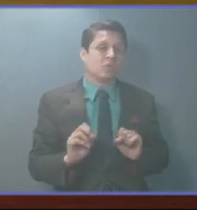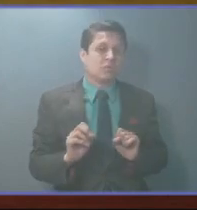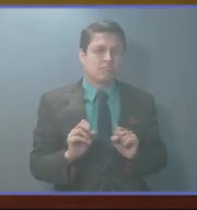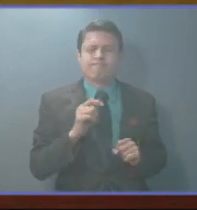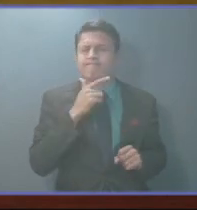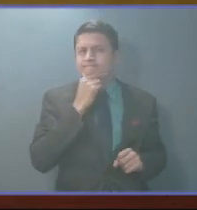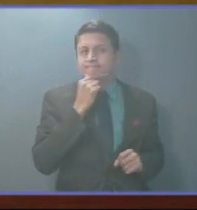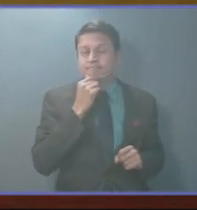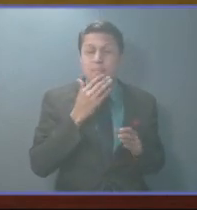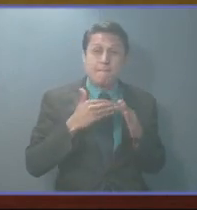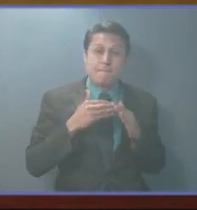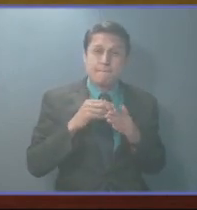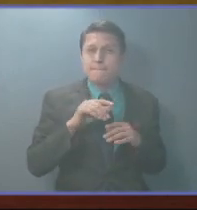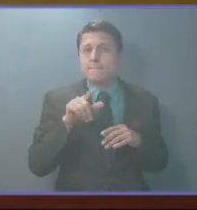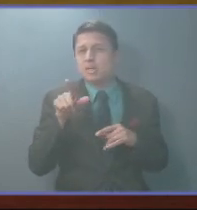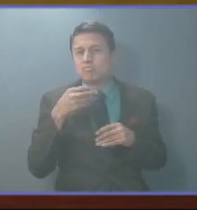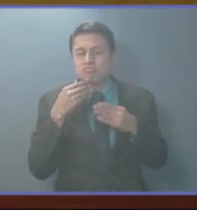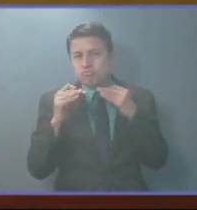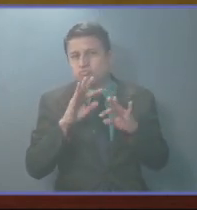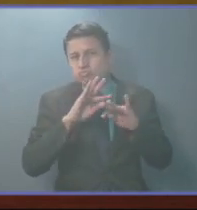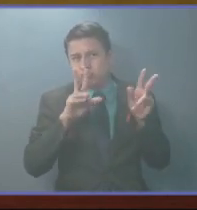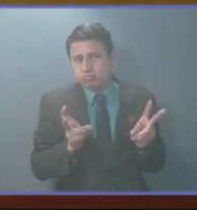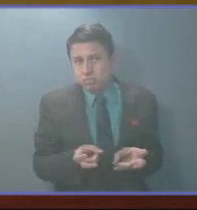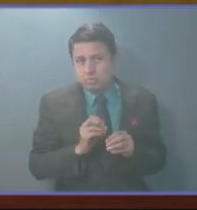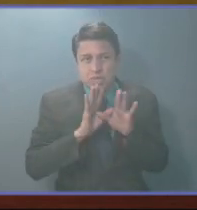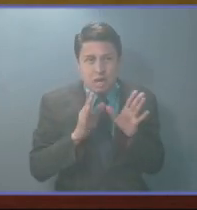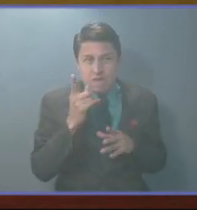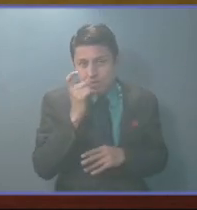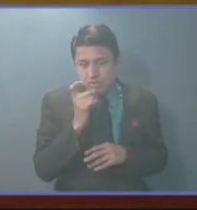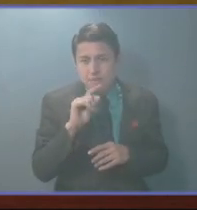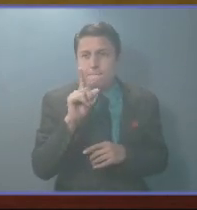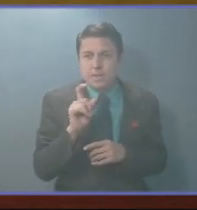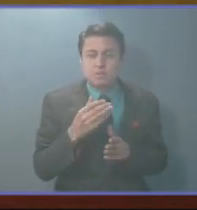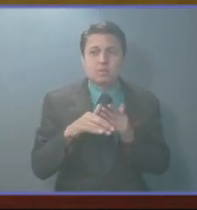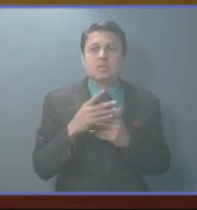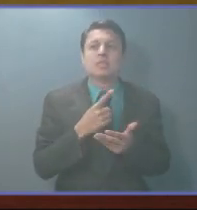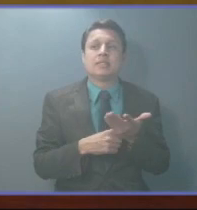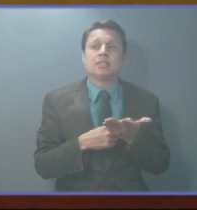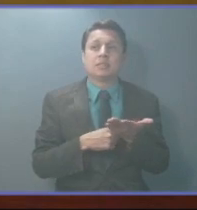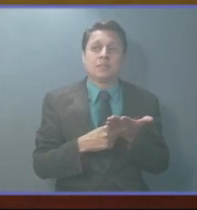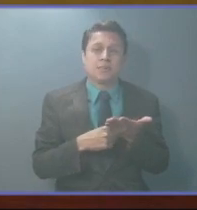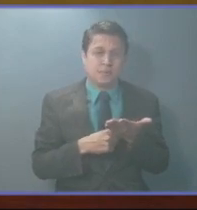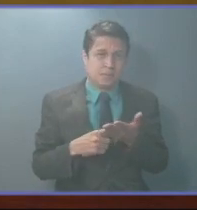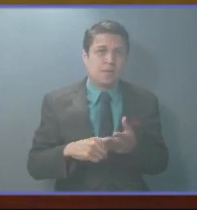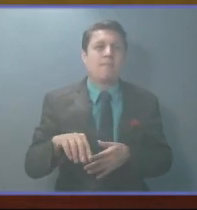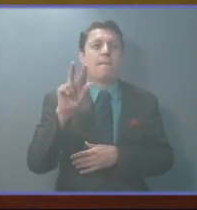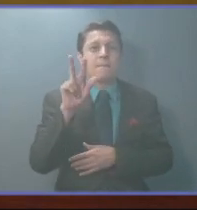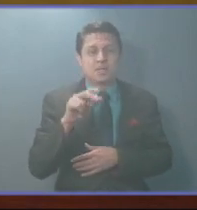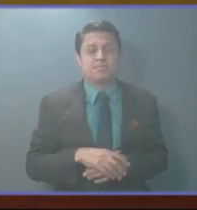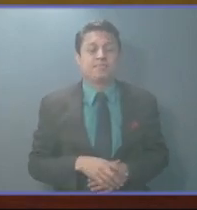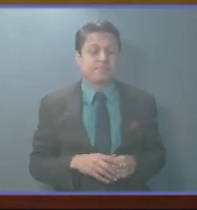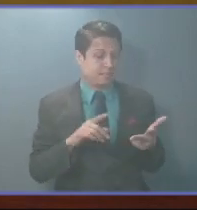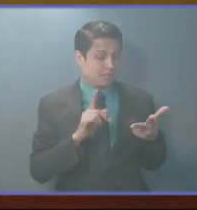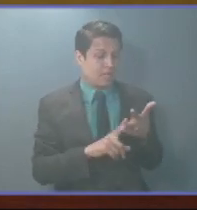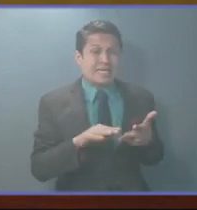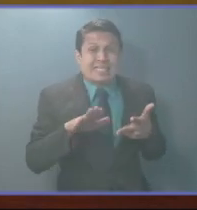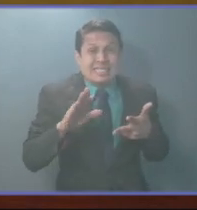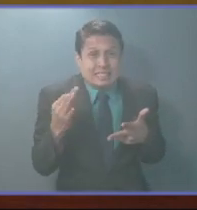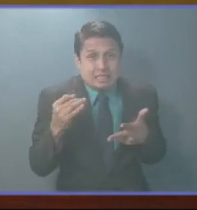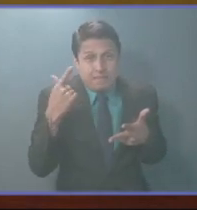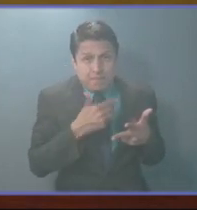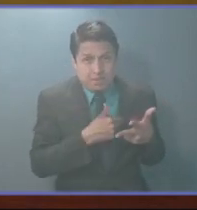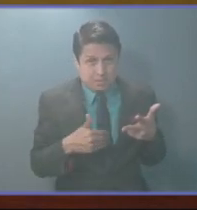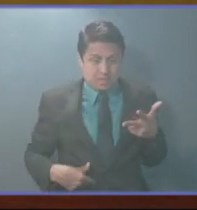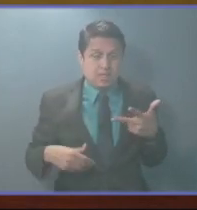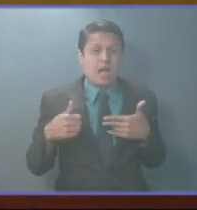el número de repreguntas cuando el tema no esté agotado. 3. De ser necesario, el presidente